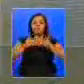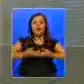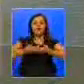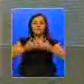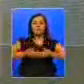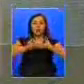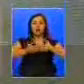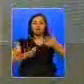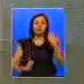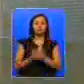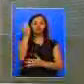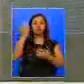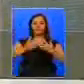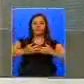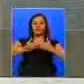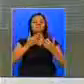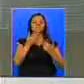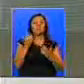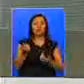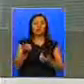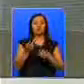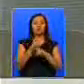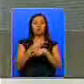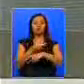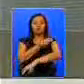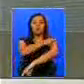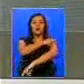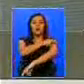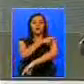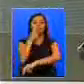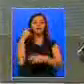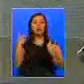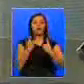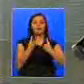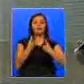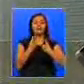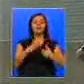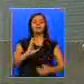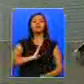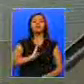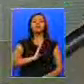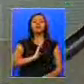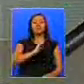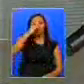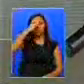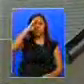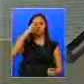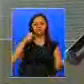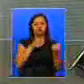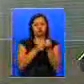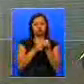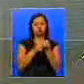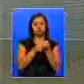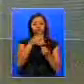una fábrica de producción de vacunas veterinarias aquí en el Ecuador con tecnología cubana. Así que